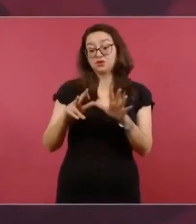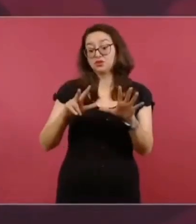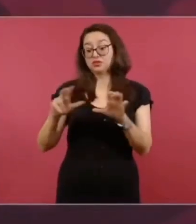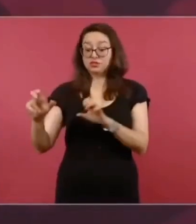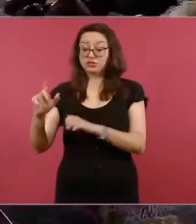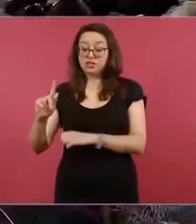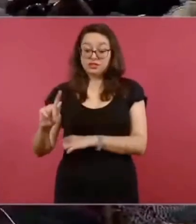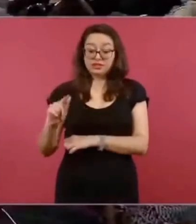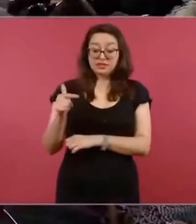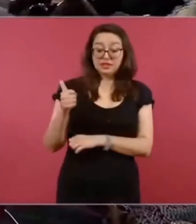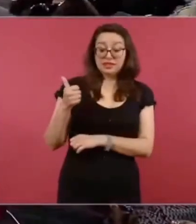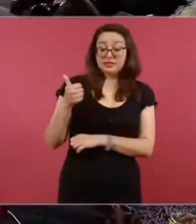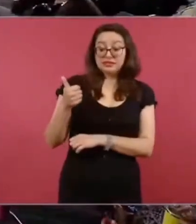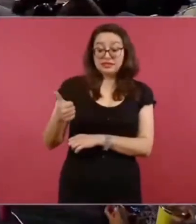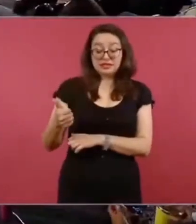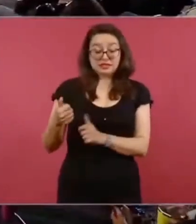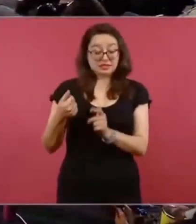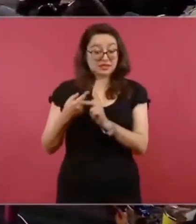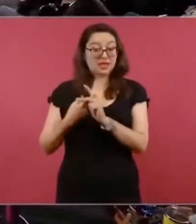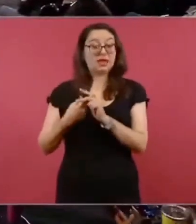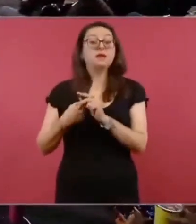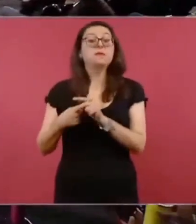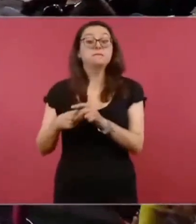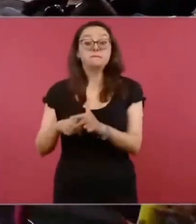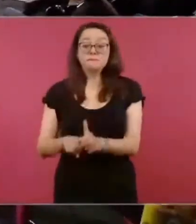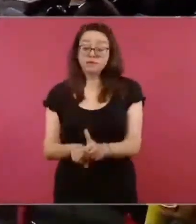también de fuerza,